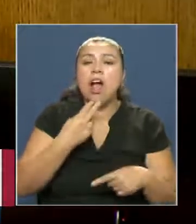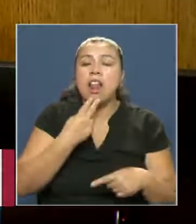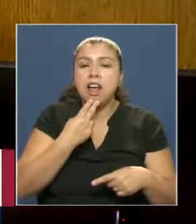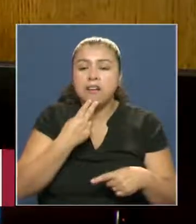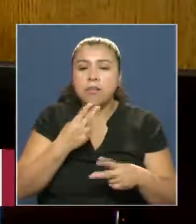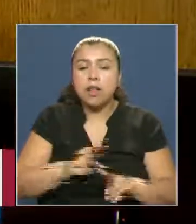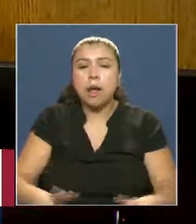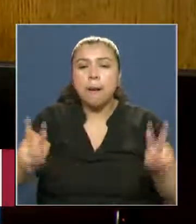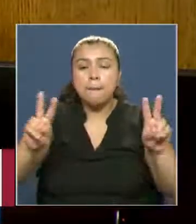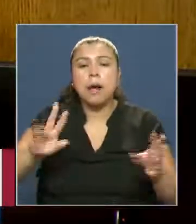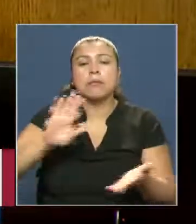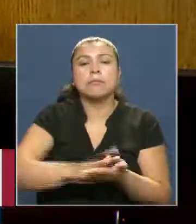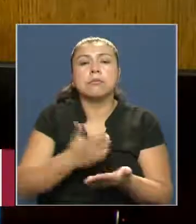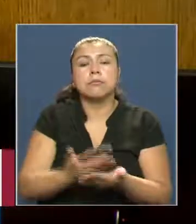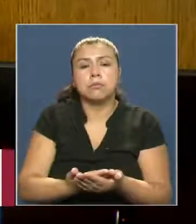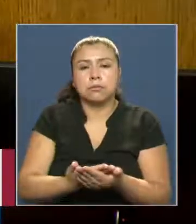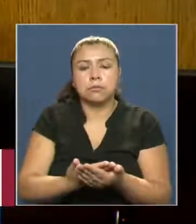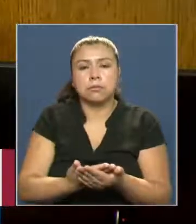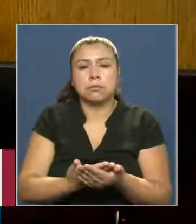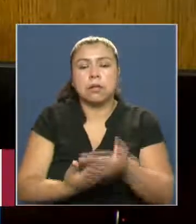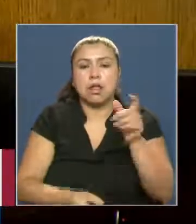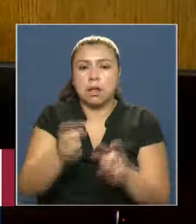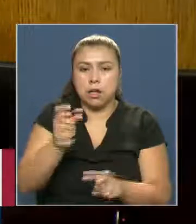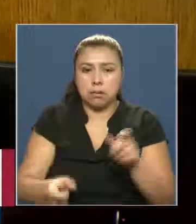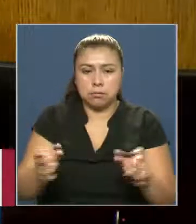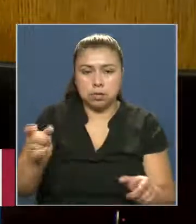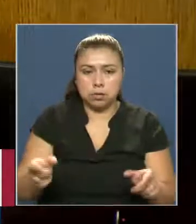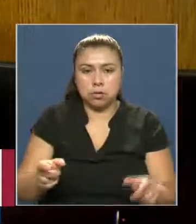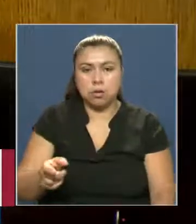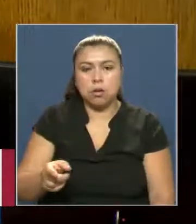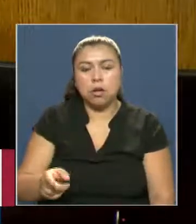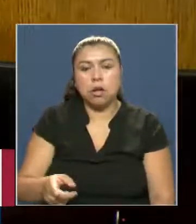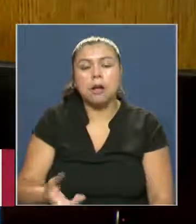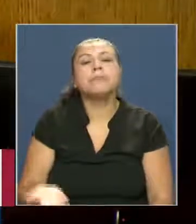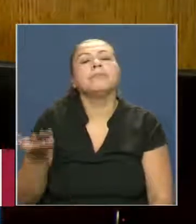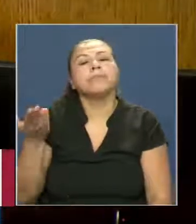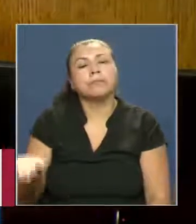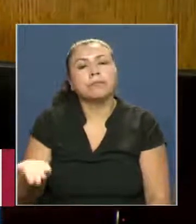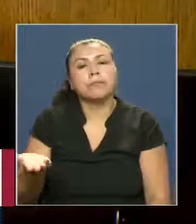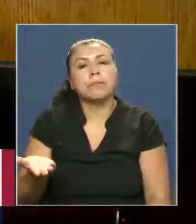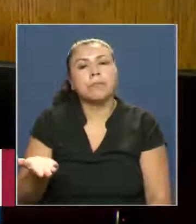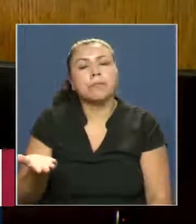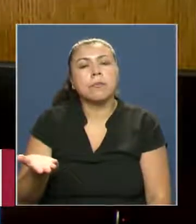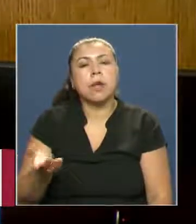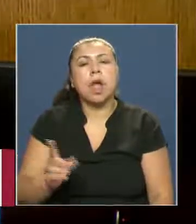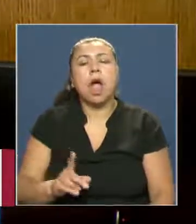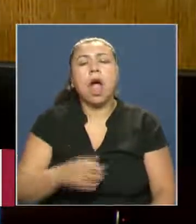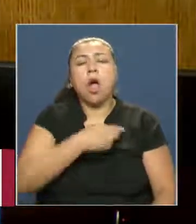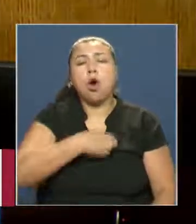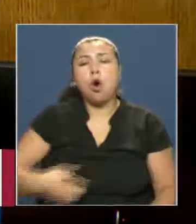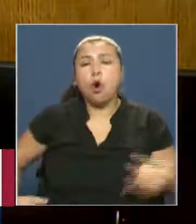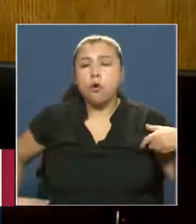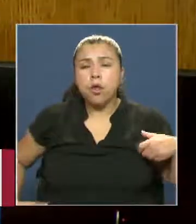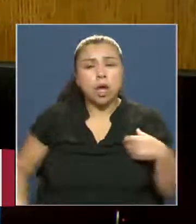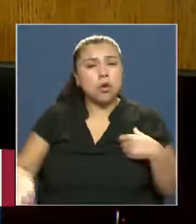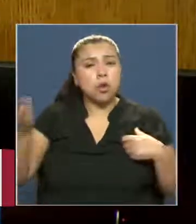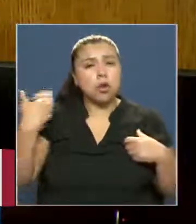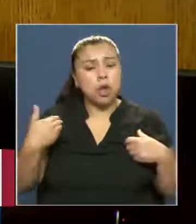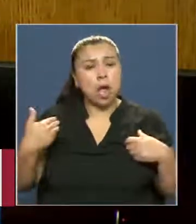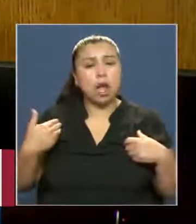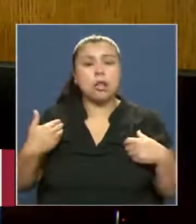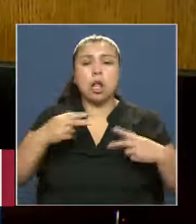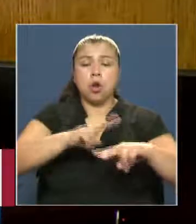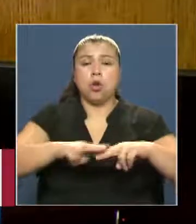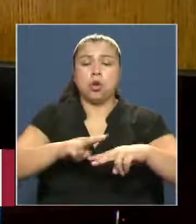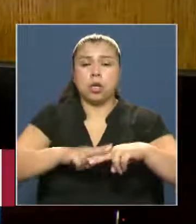las personas y la salud. Fíjense que si alguno de los gobiernos pasados hubiera hecho lo que hizo